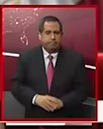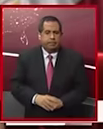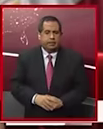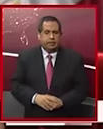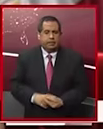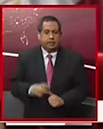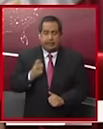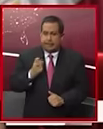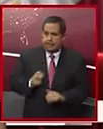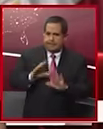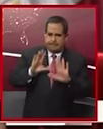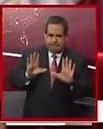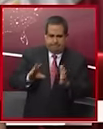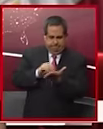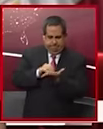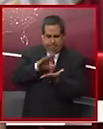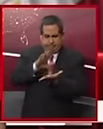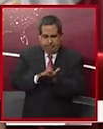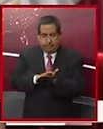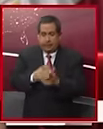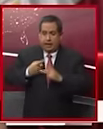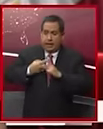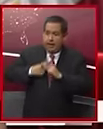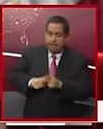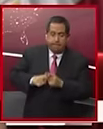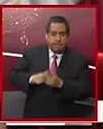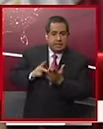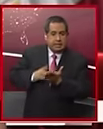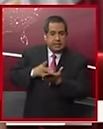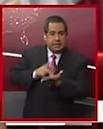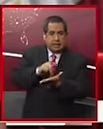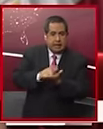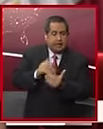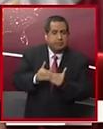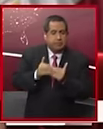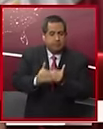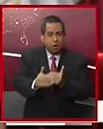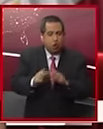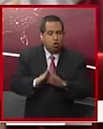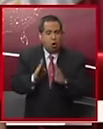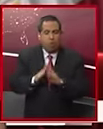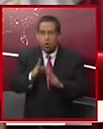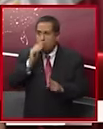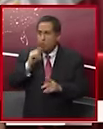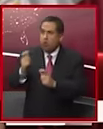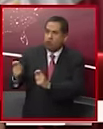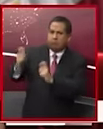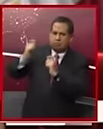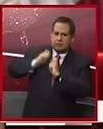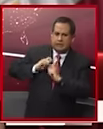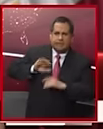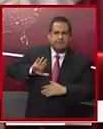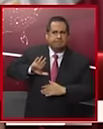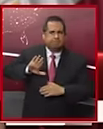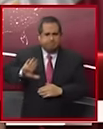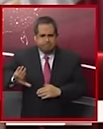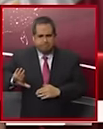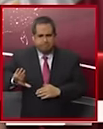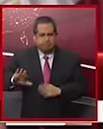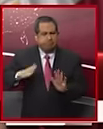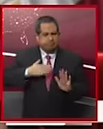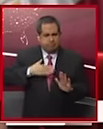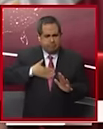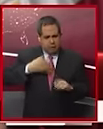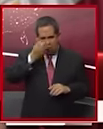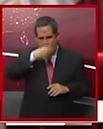Esta jurisprudencia que nos empuja a que no permitamos que se nos imponga la inviolabilidad de